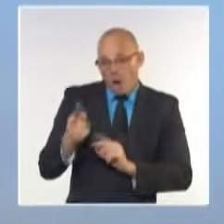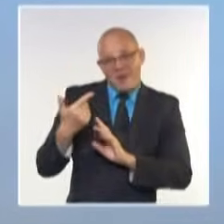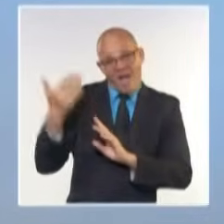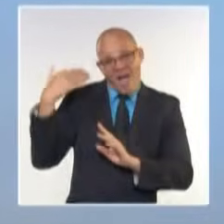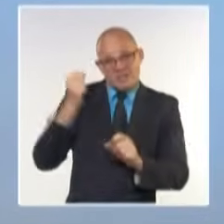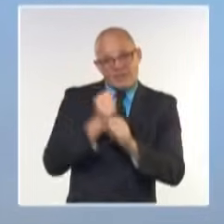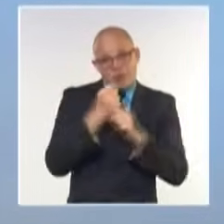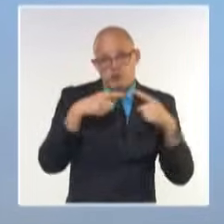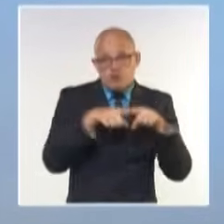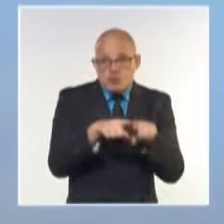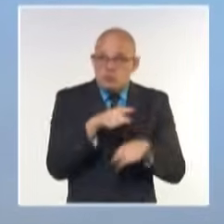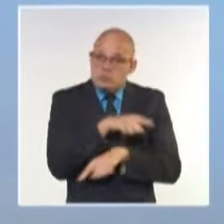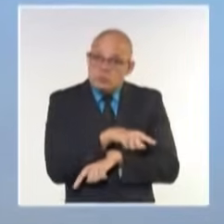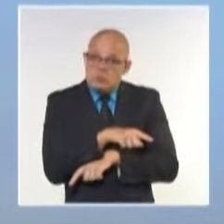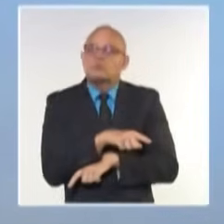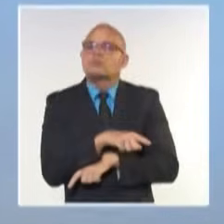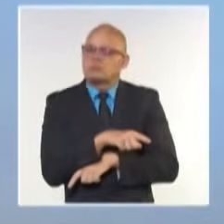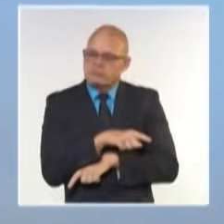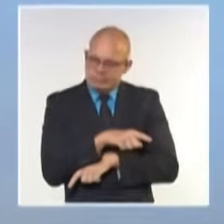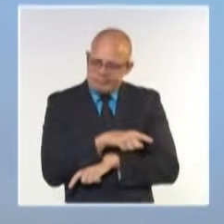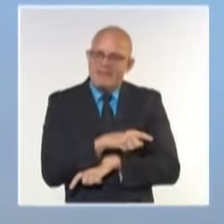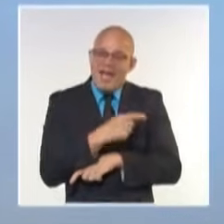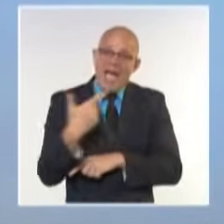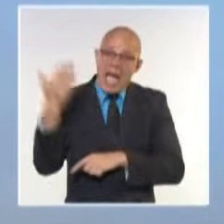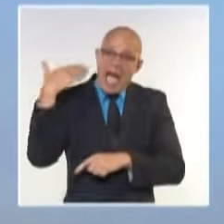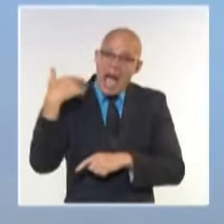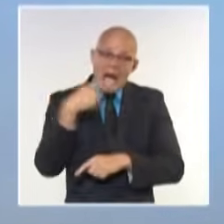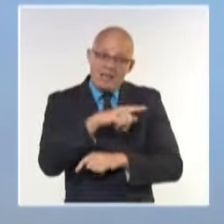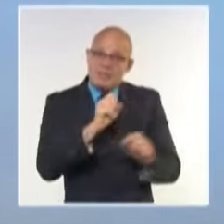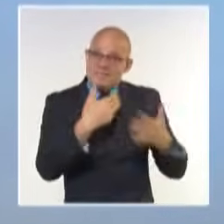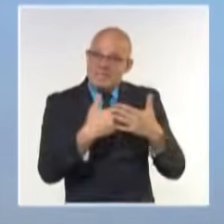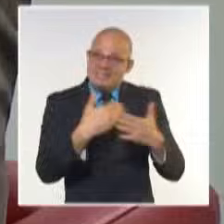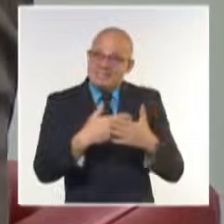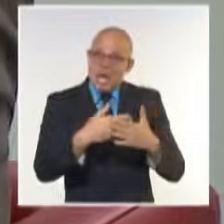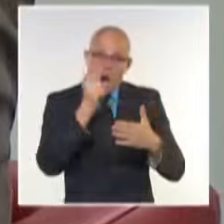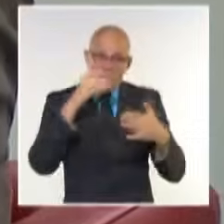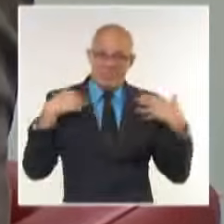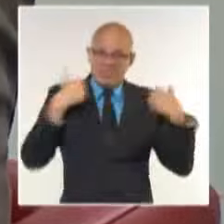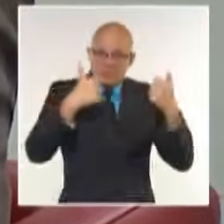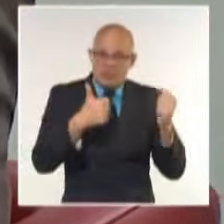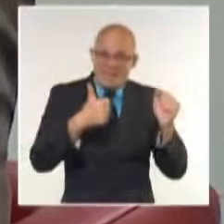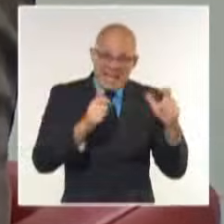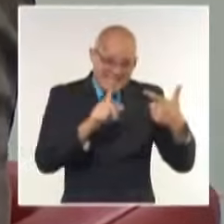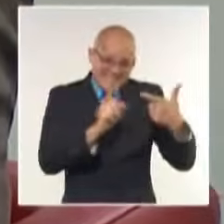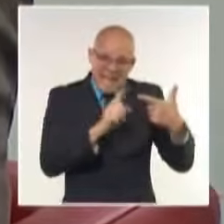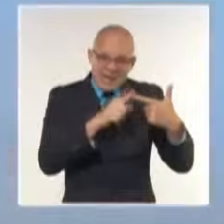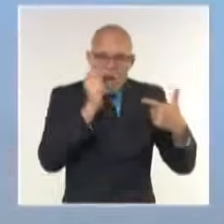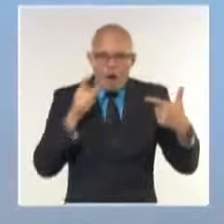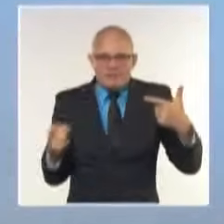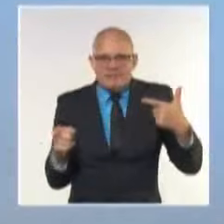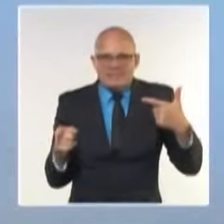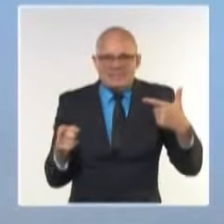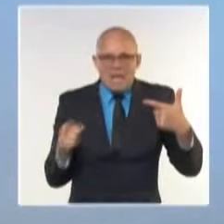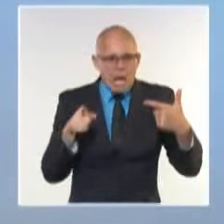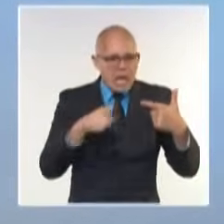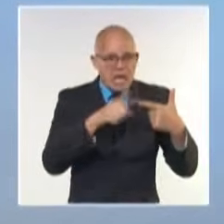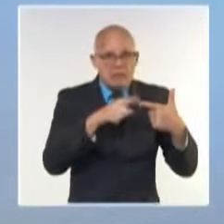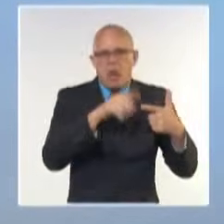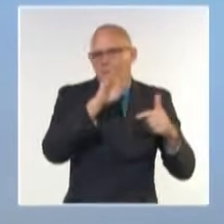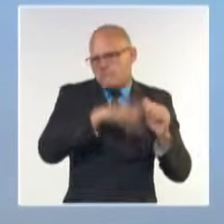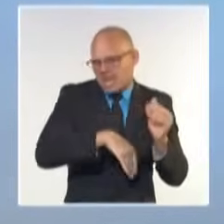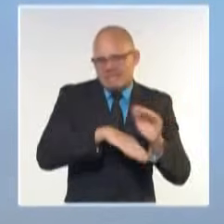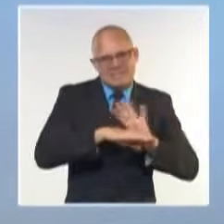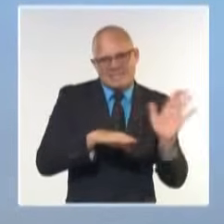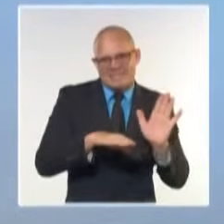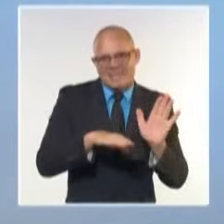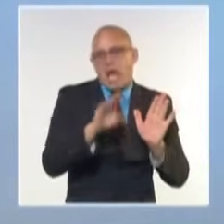si no hubiera sido el jefe no lo hubieran favorecido. ¿Es eso lo que usted ha dicho? Es así. Y quiero pero está prohibido que